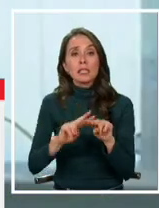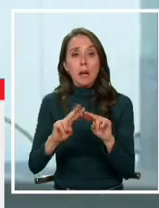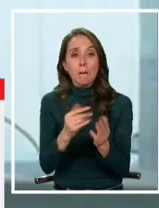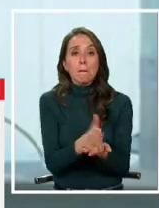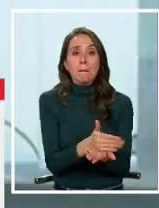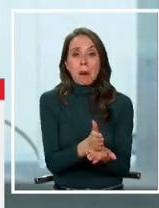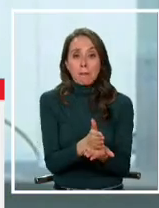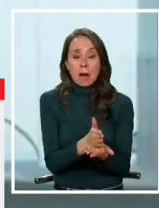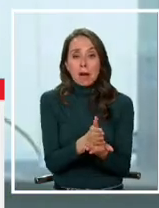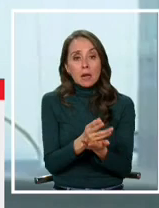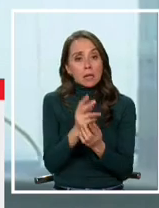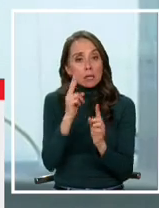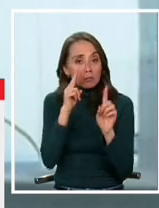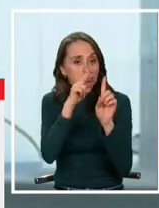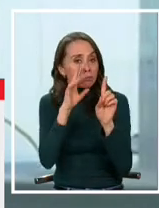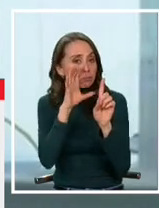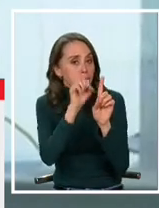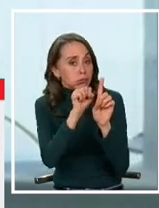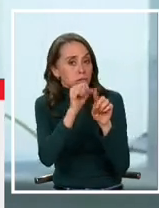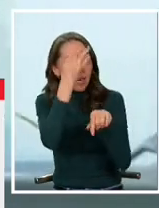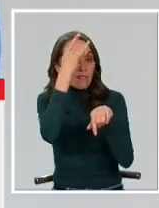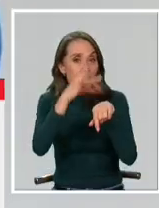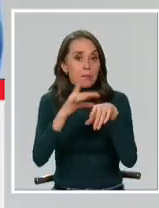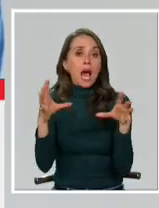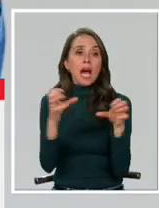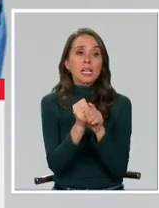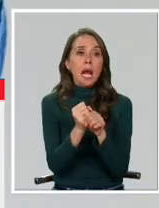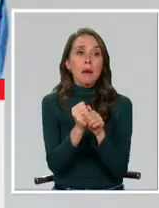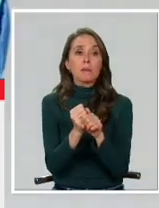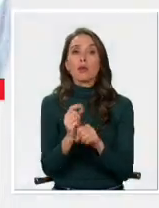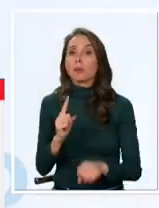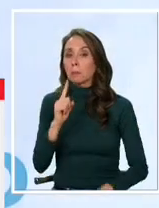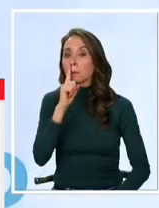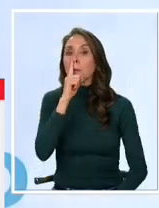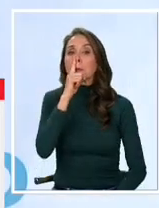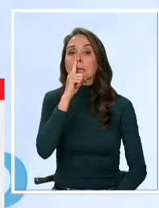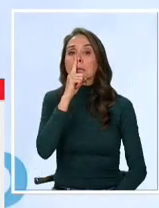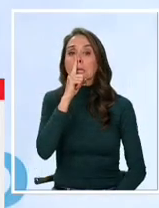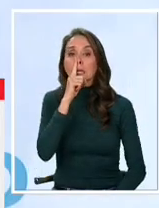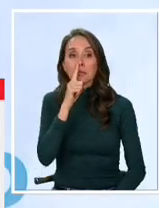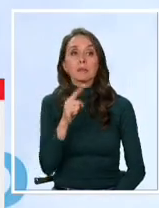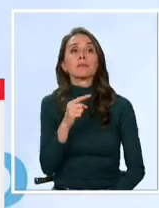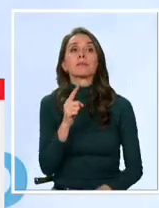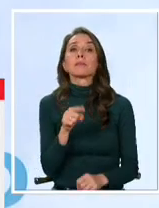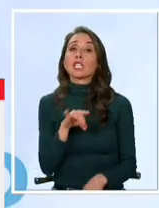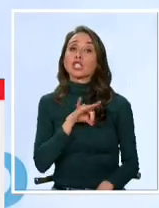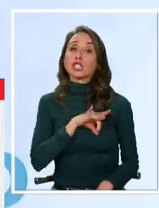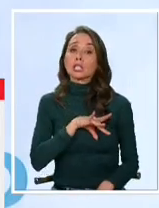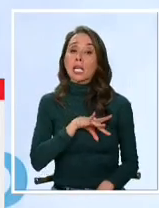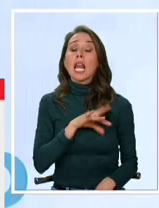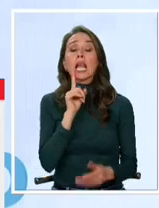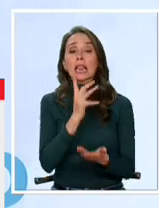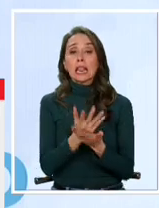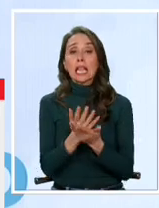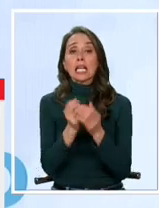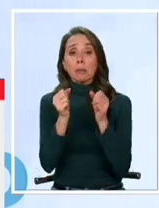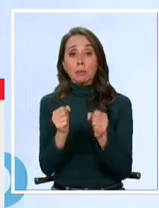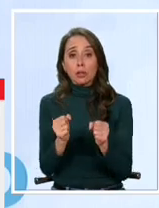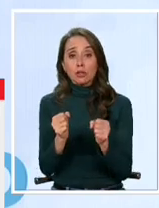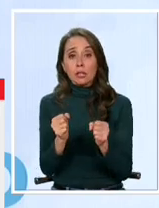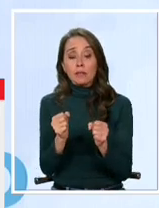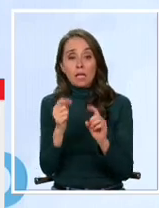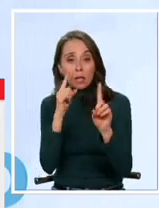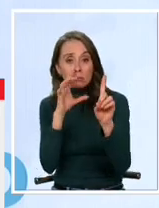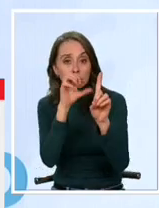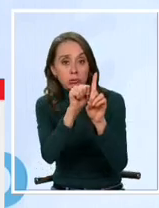preparando para diagnosticar la enfermedad rápidamente a través de un pcr la capacidad que chile tiene de detectar los